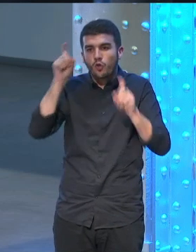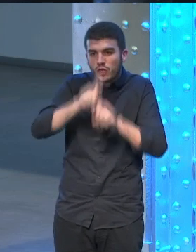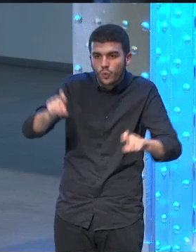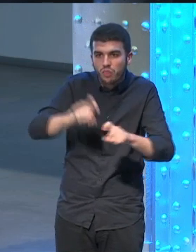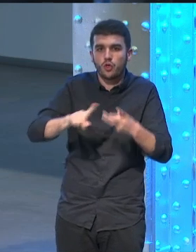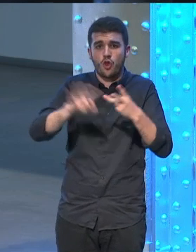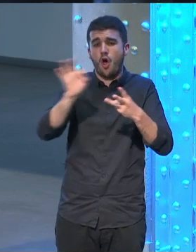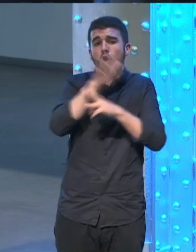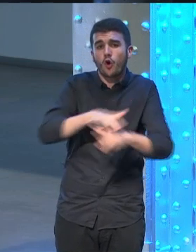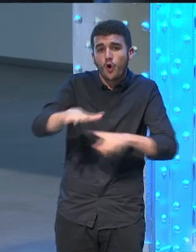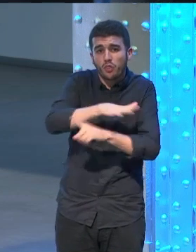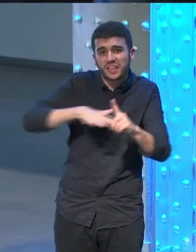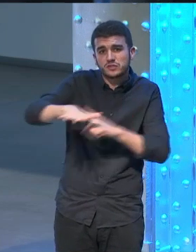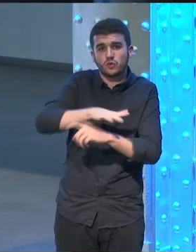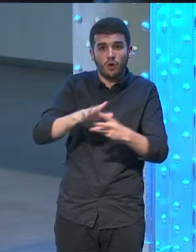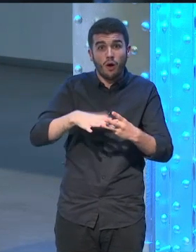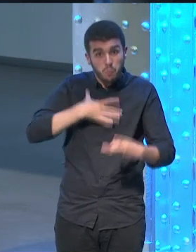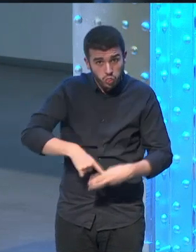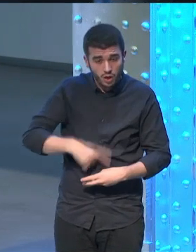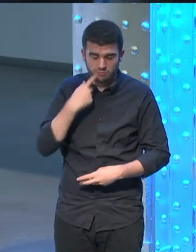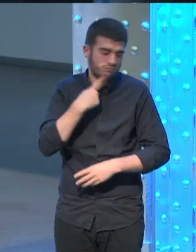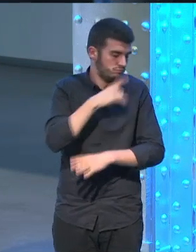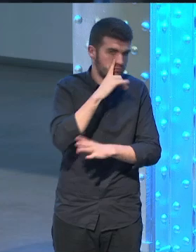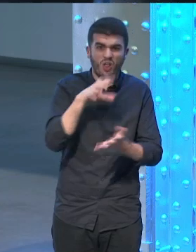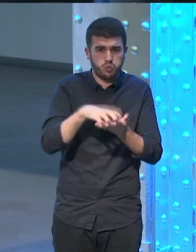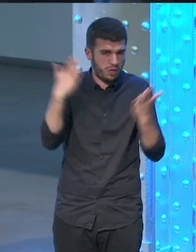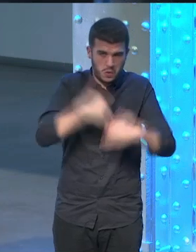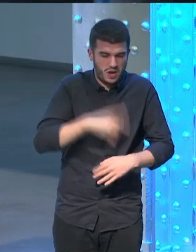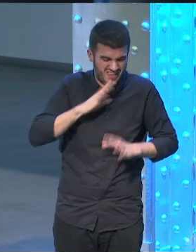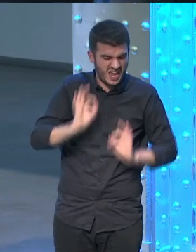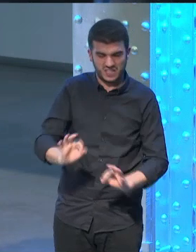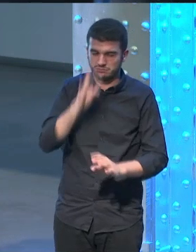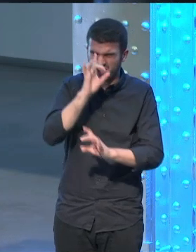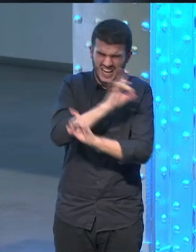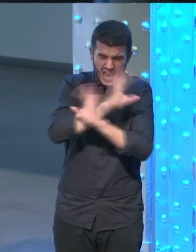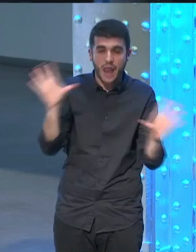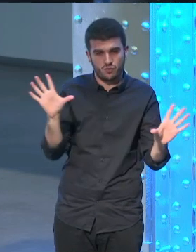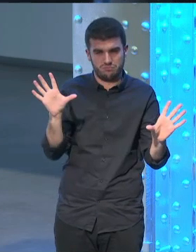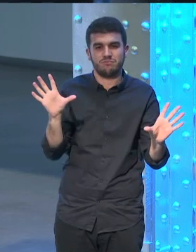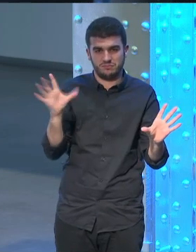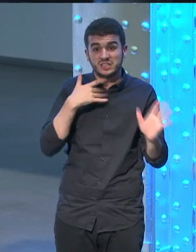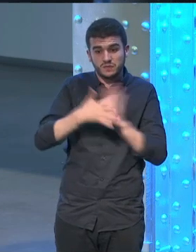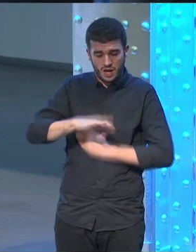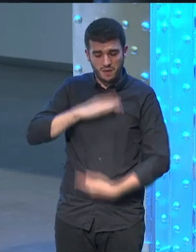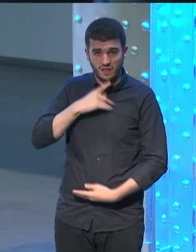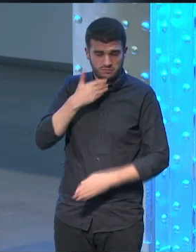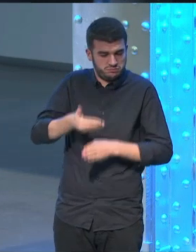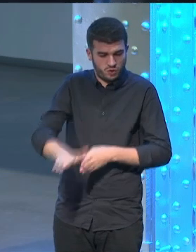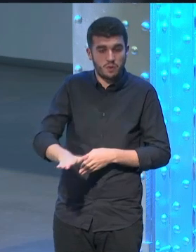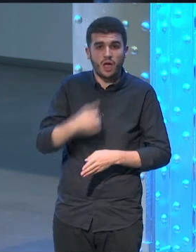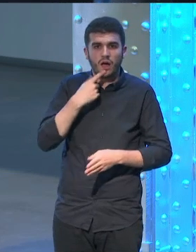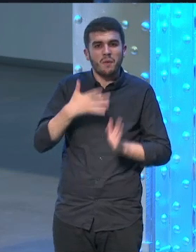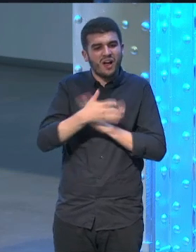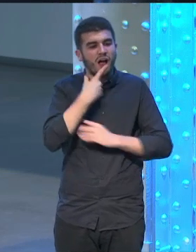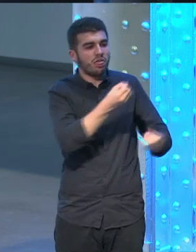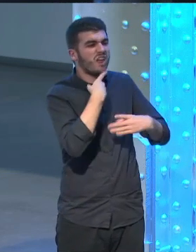un contexto. ¿Se puede? Claro que se puede, es indudable. Y las capacidades ya ni se dudan, aunque nos quieran hacer creer lo contrario,